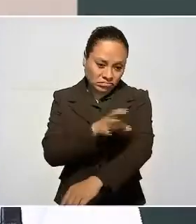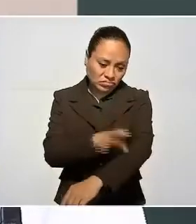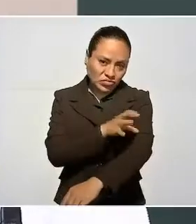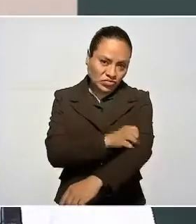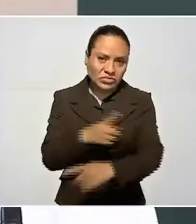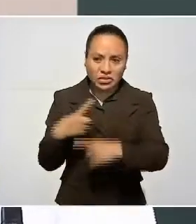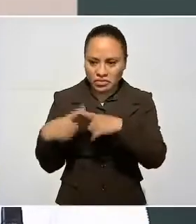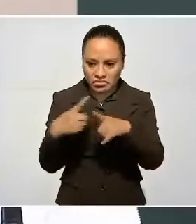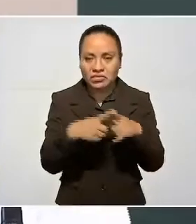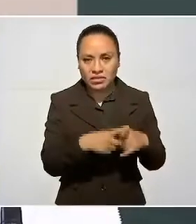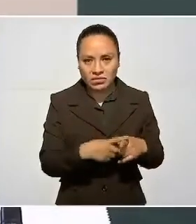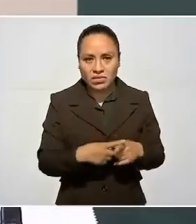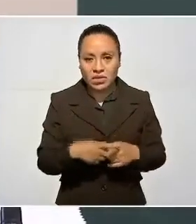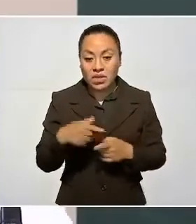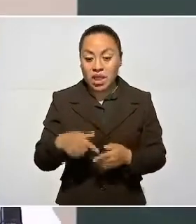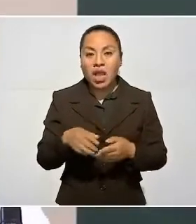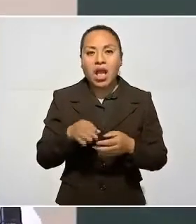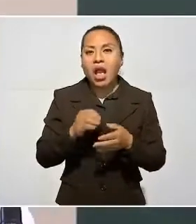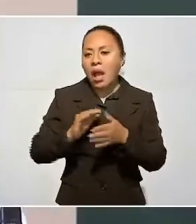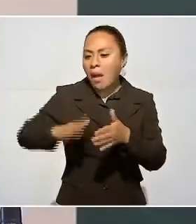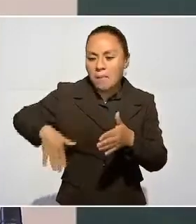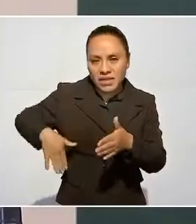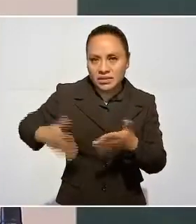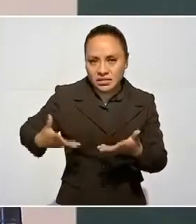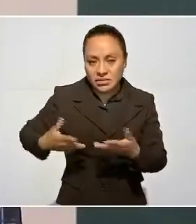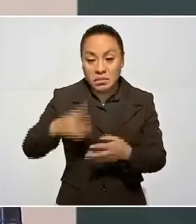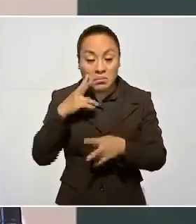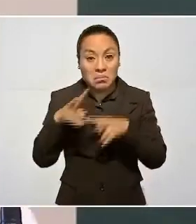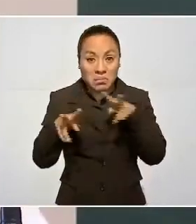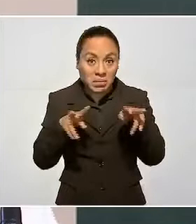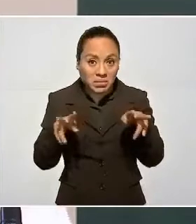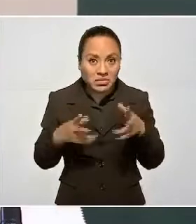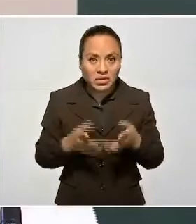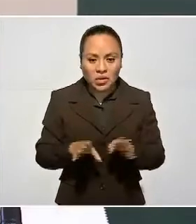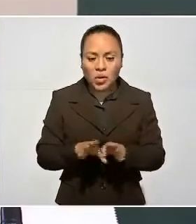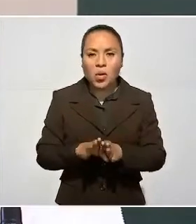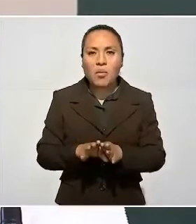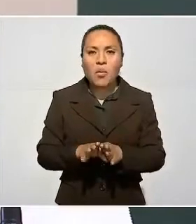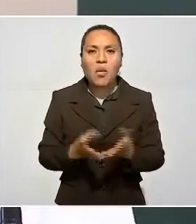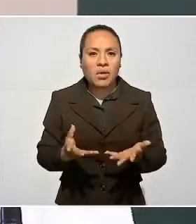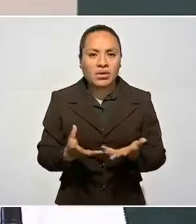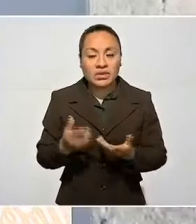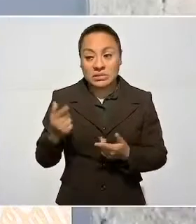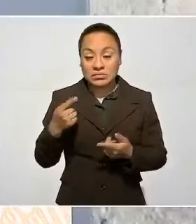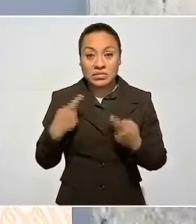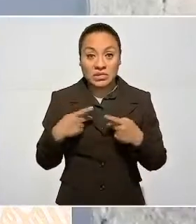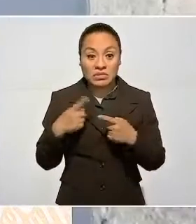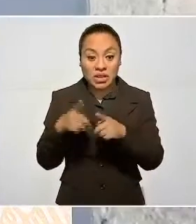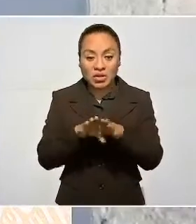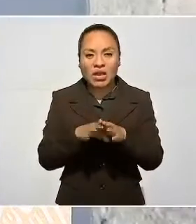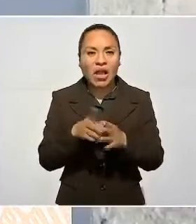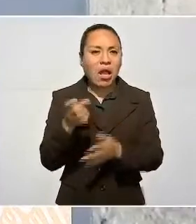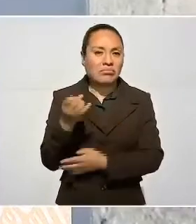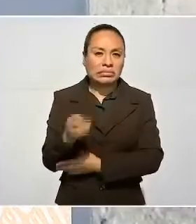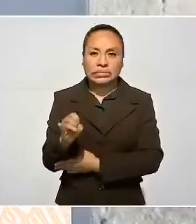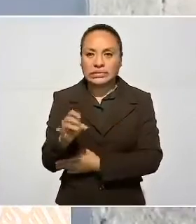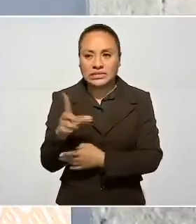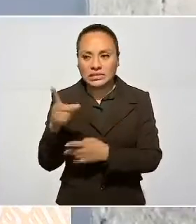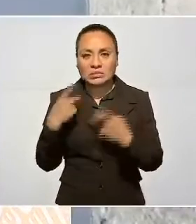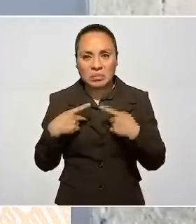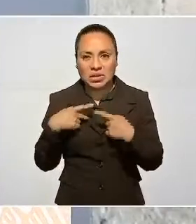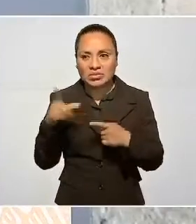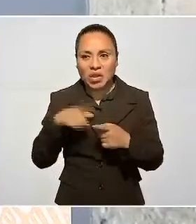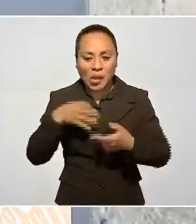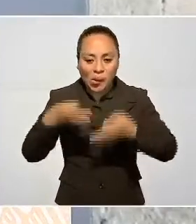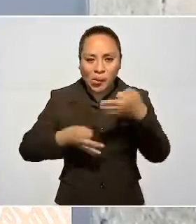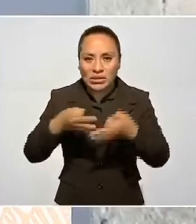eléctrica. En estos últimos días hemos visto cómo han llegado al absurdo de utilizar a magistrados